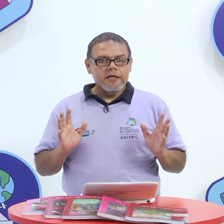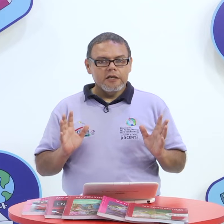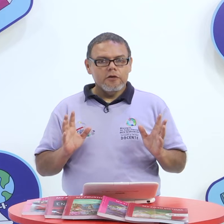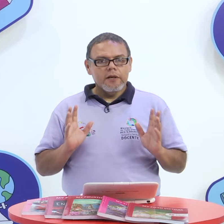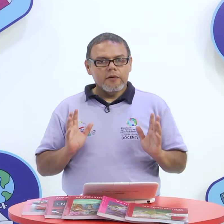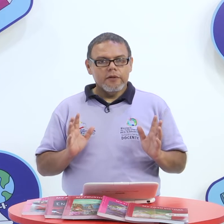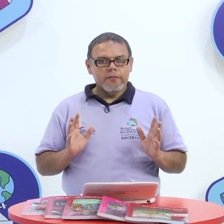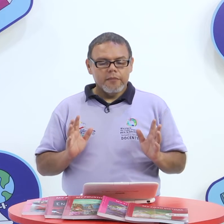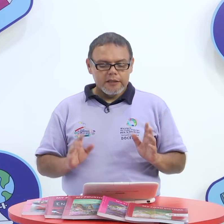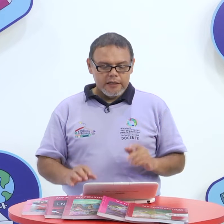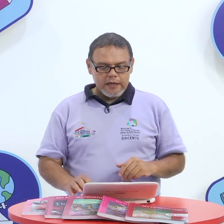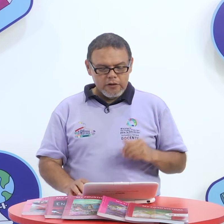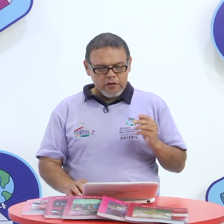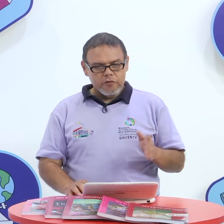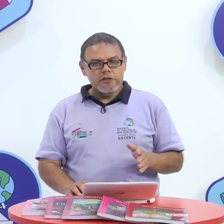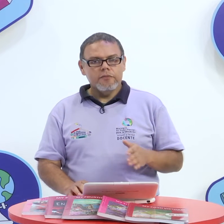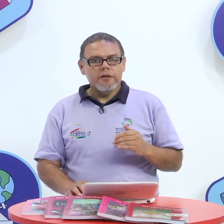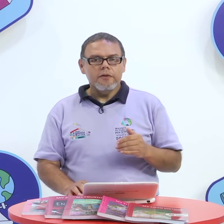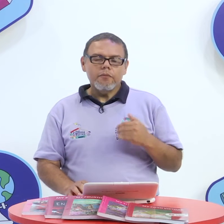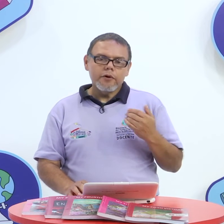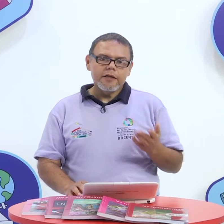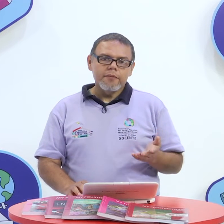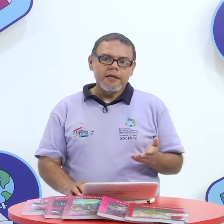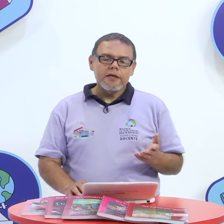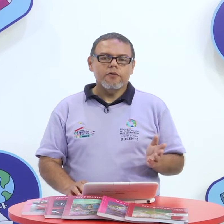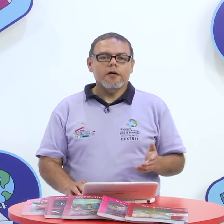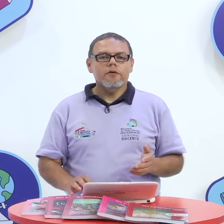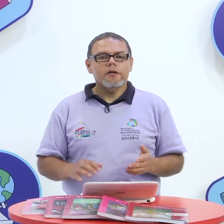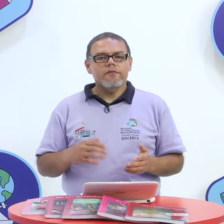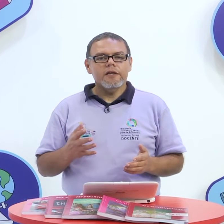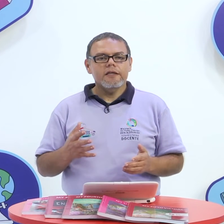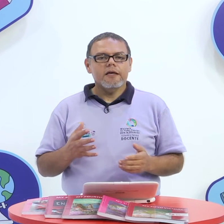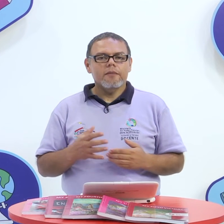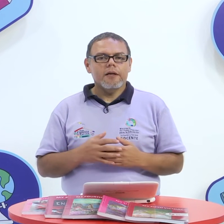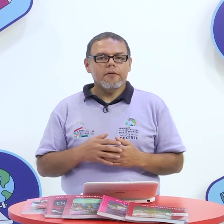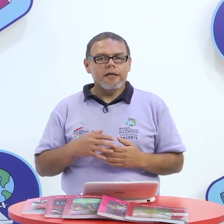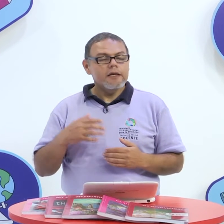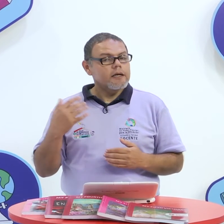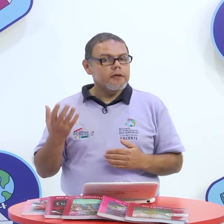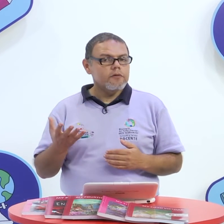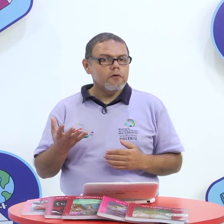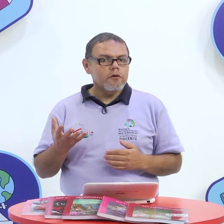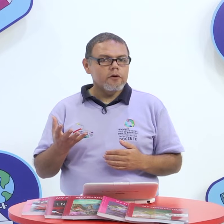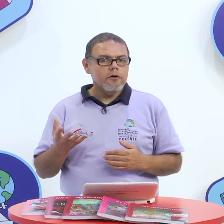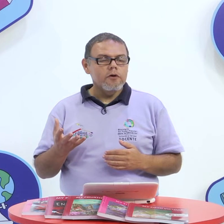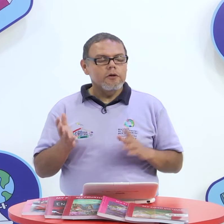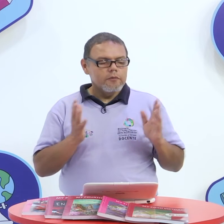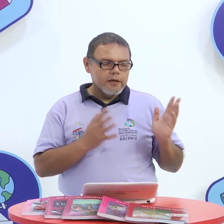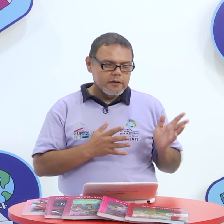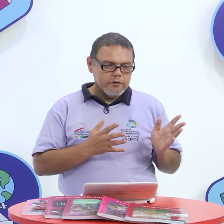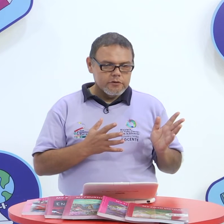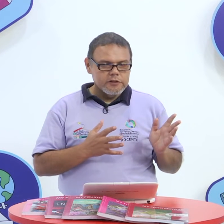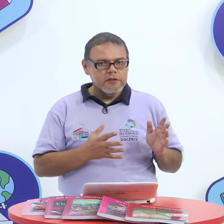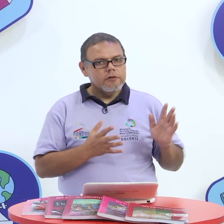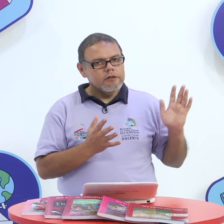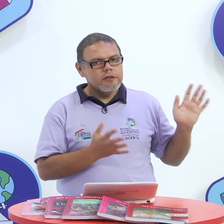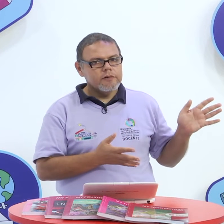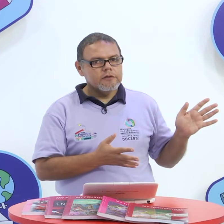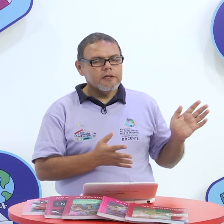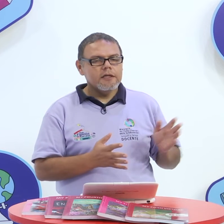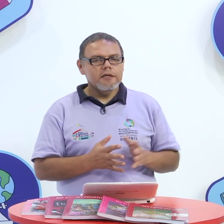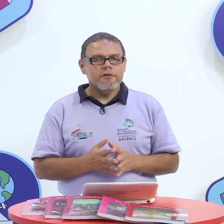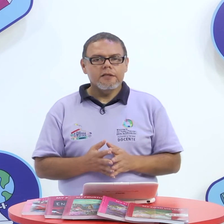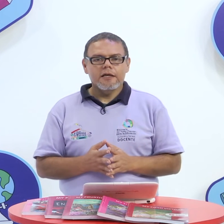bien descrito para que puedan practicarlo. Y como siempre pueden ver que yo hago referencia a las palabras en inglés en su color rojo para que nuestros chicos y